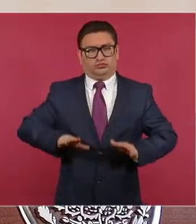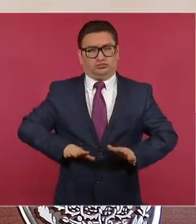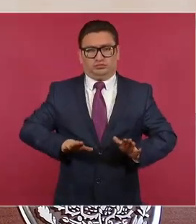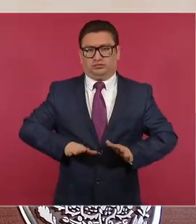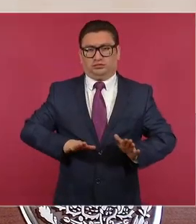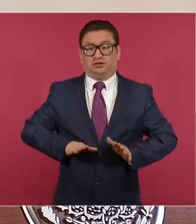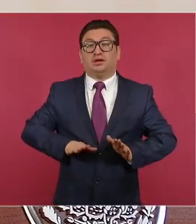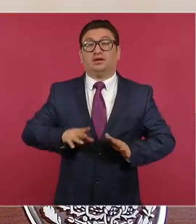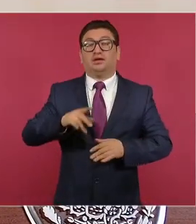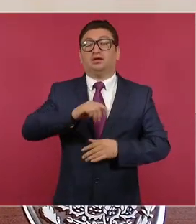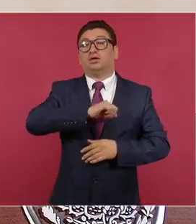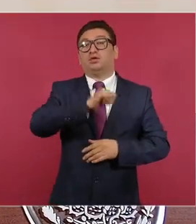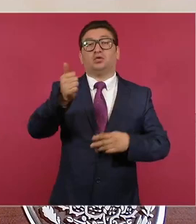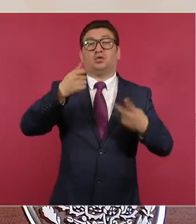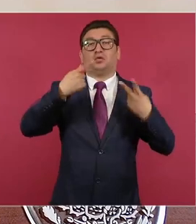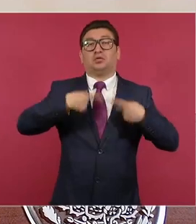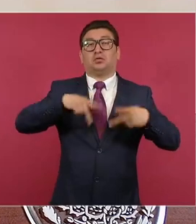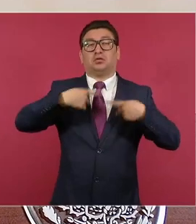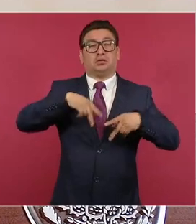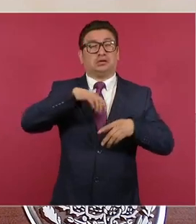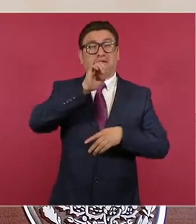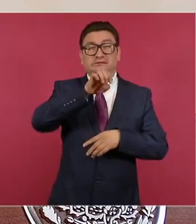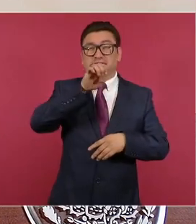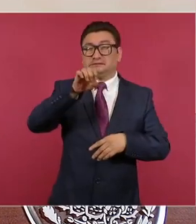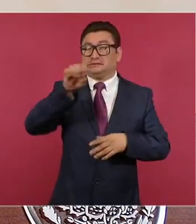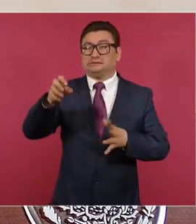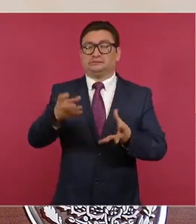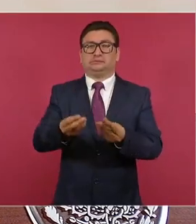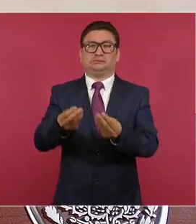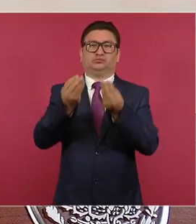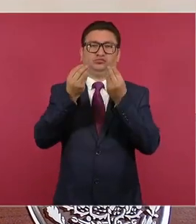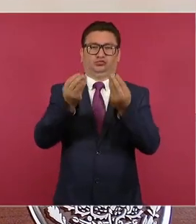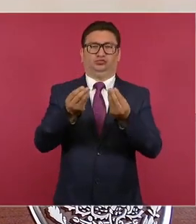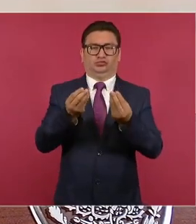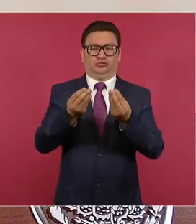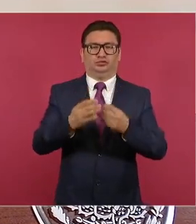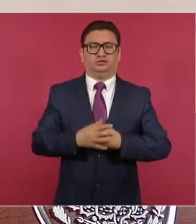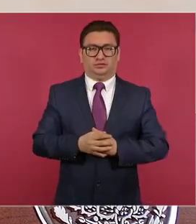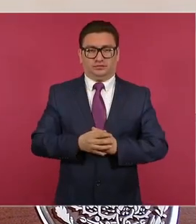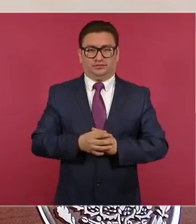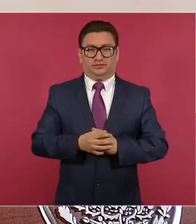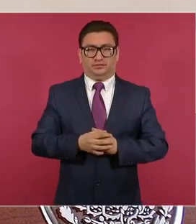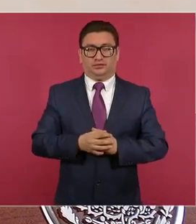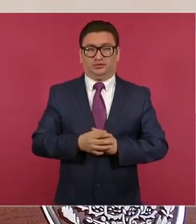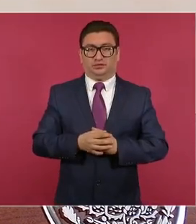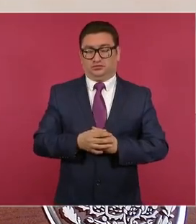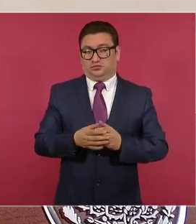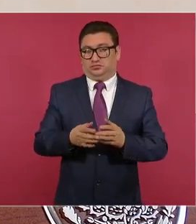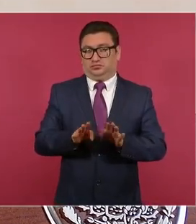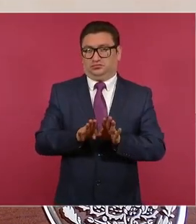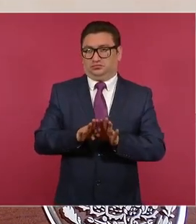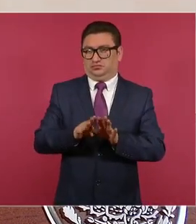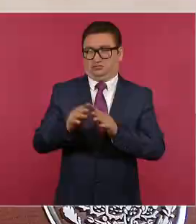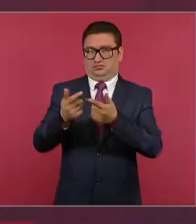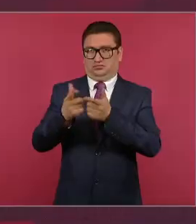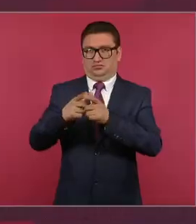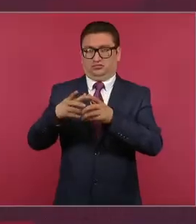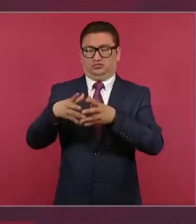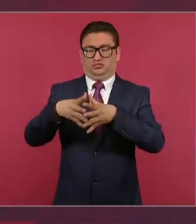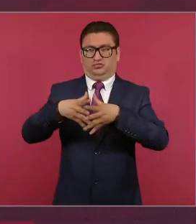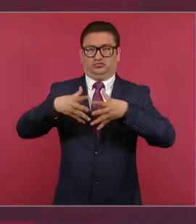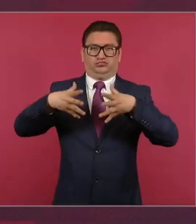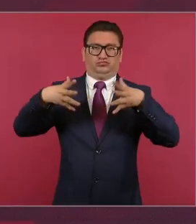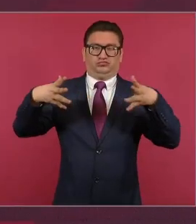y engañan a muchísima gente. Además, como son millones los